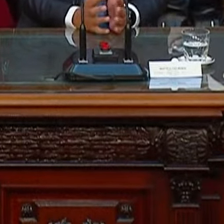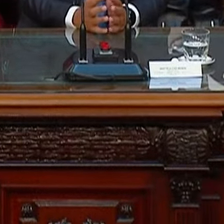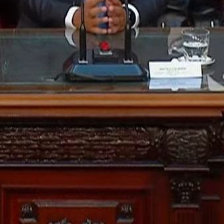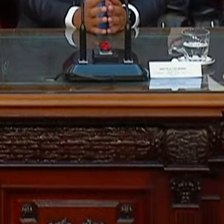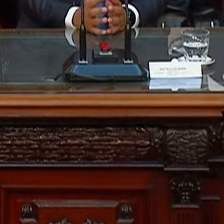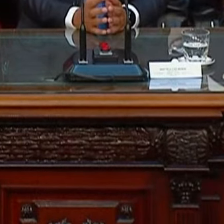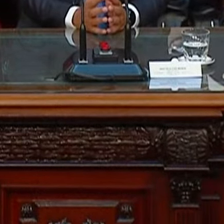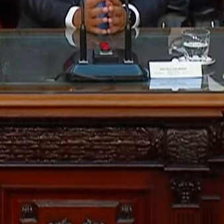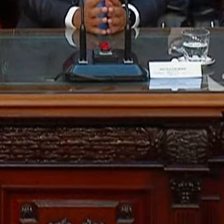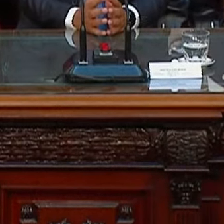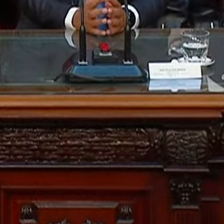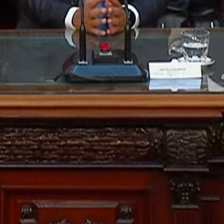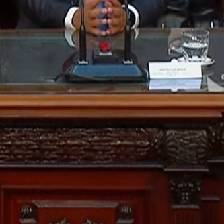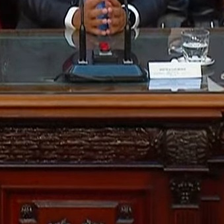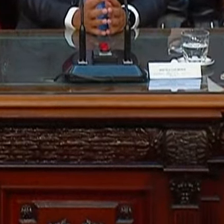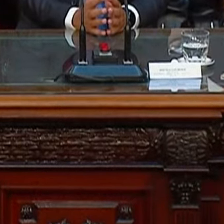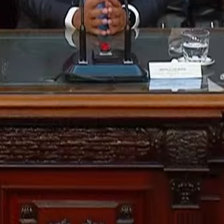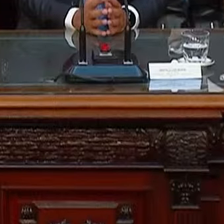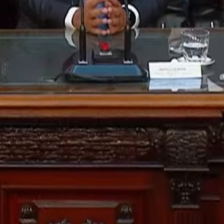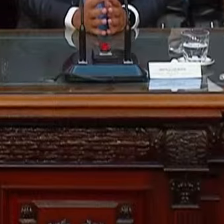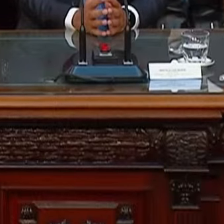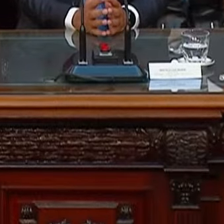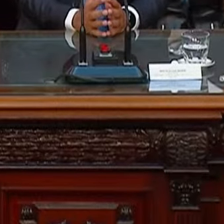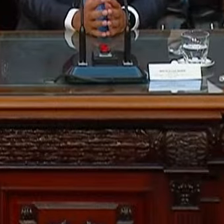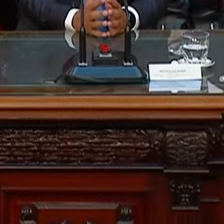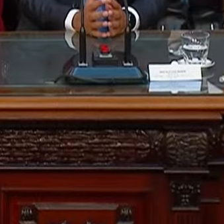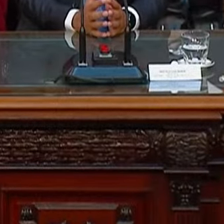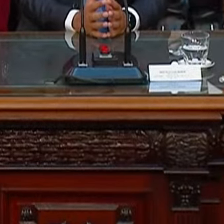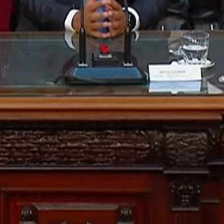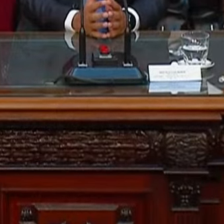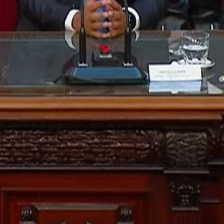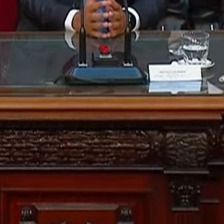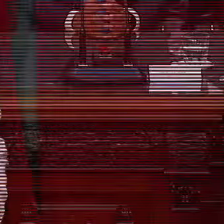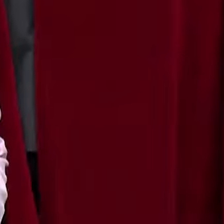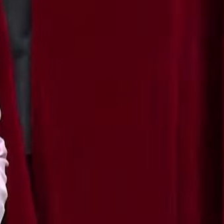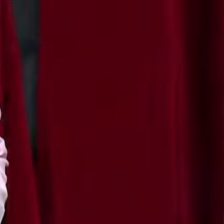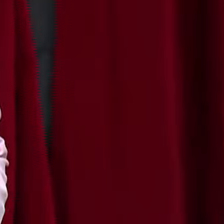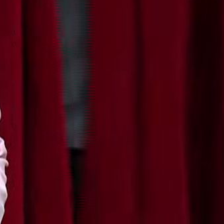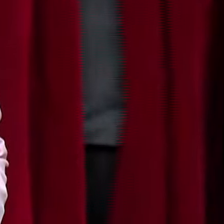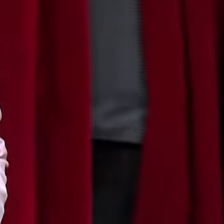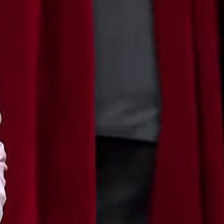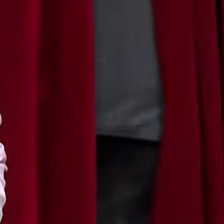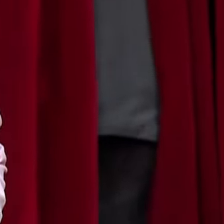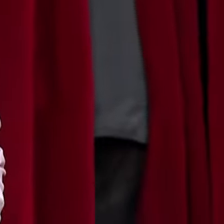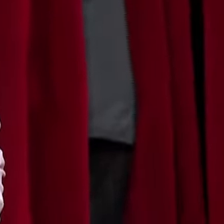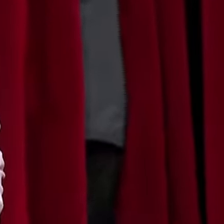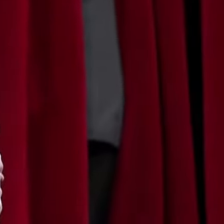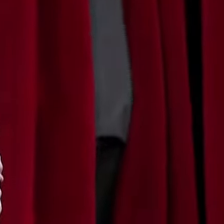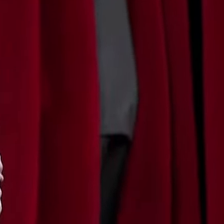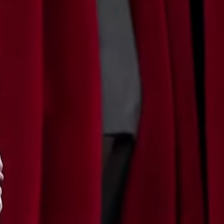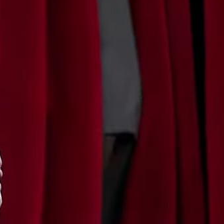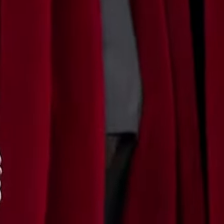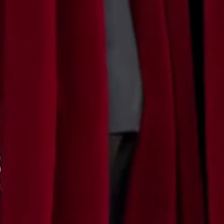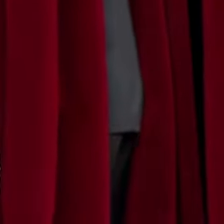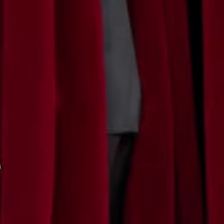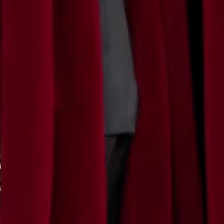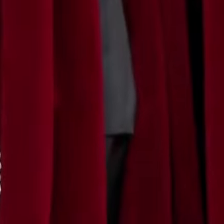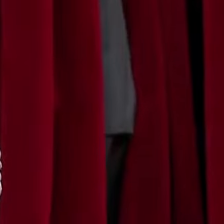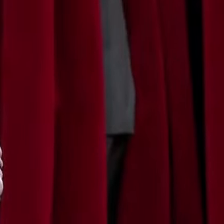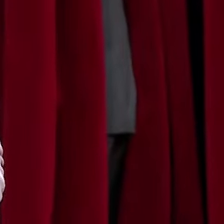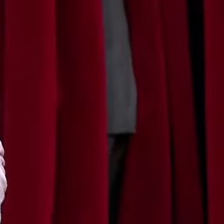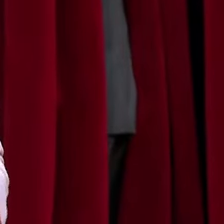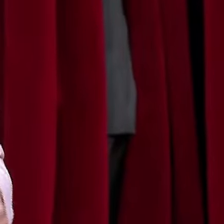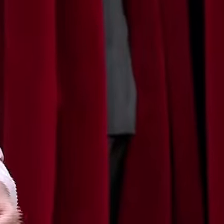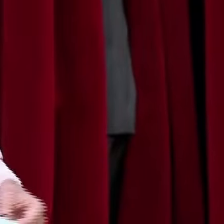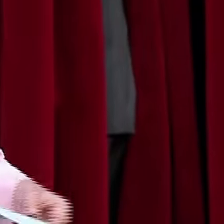al recinto a efectos de realizar la apertura de sesiones del Honorable Congreso y dar cuenta del Estado de la Nación.